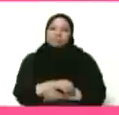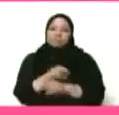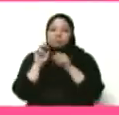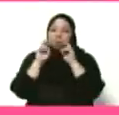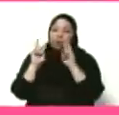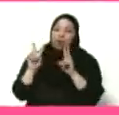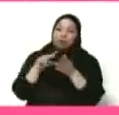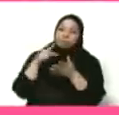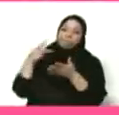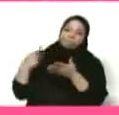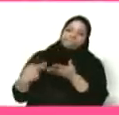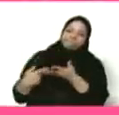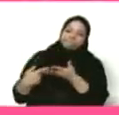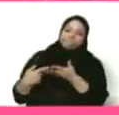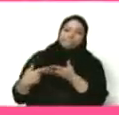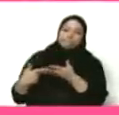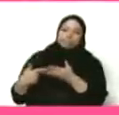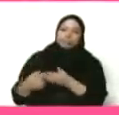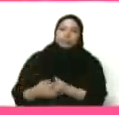caer.